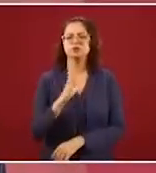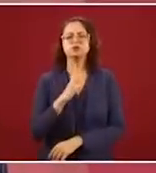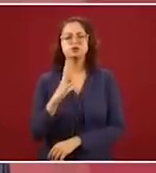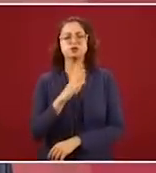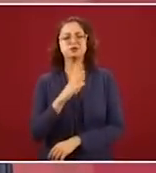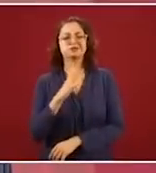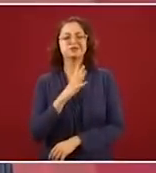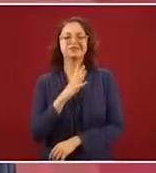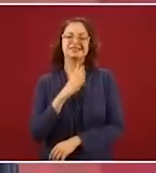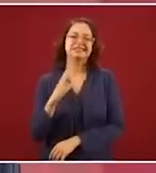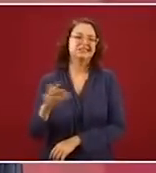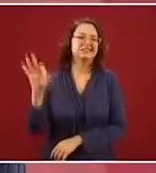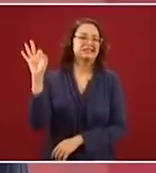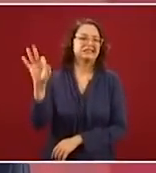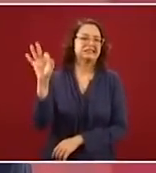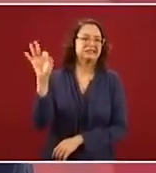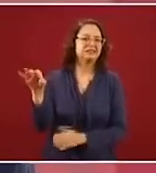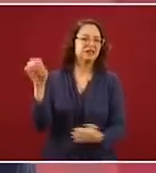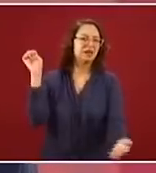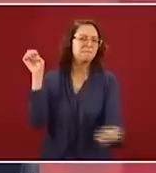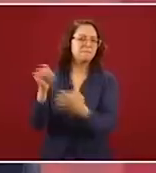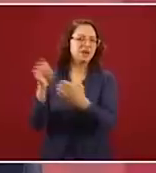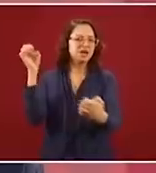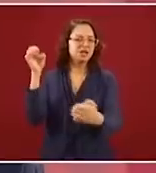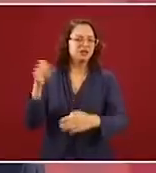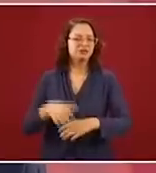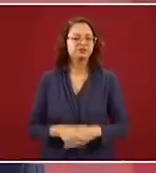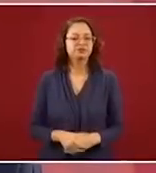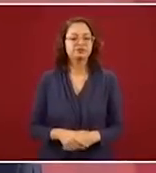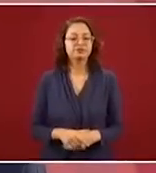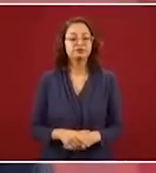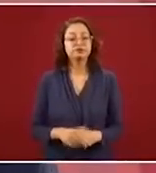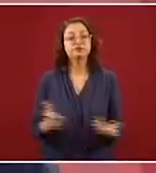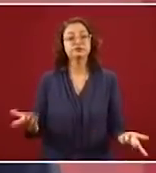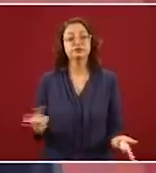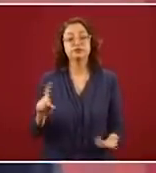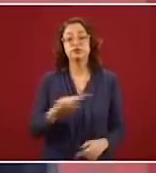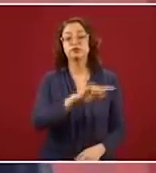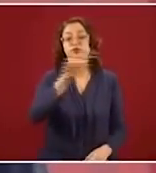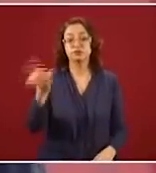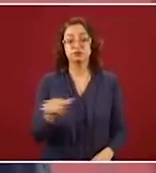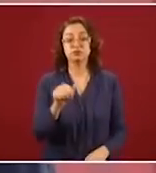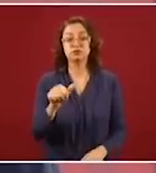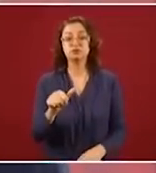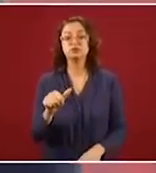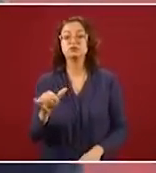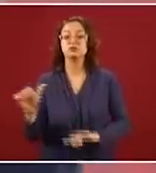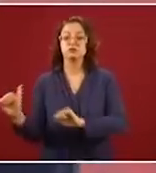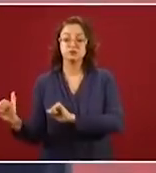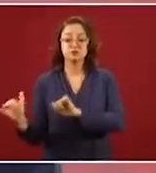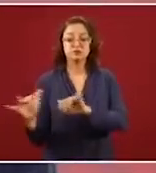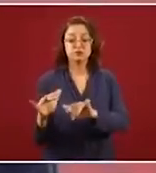Algunos líderes, y cuando se dieron cuenta de que